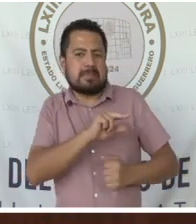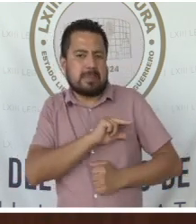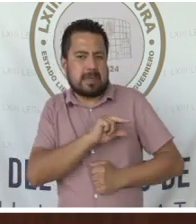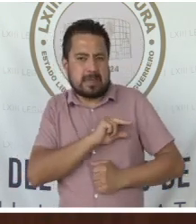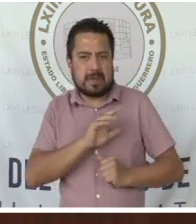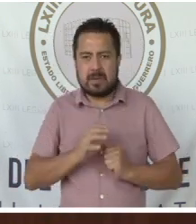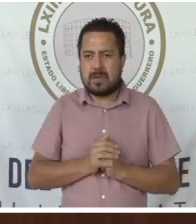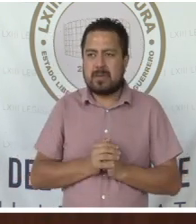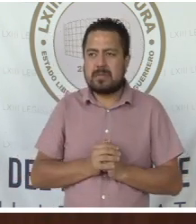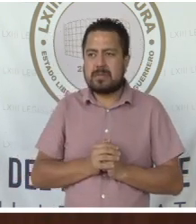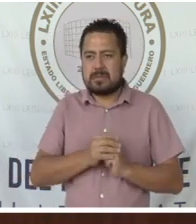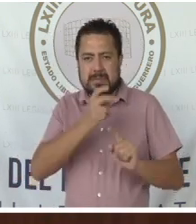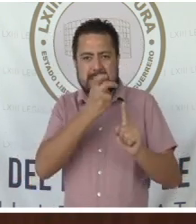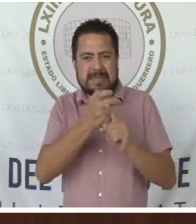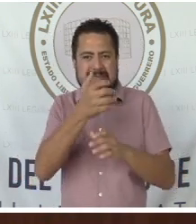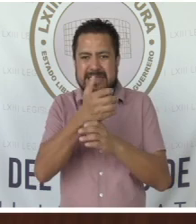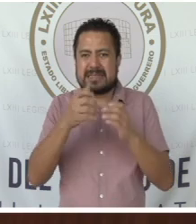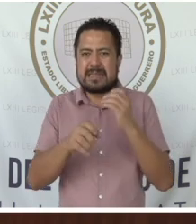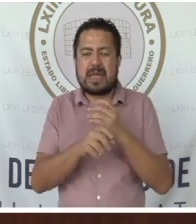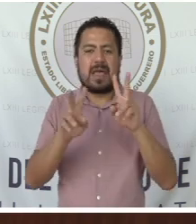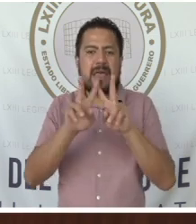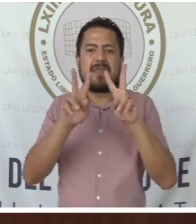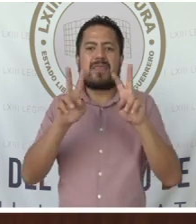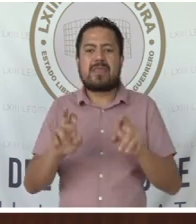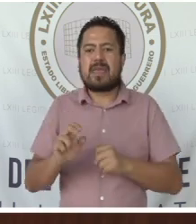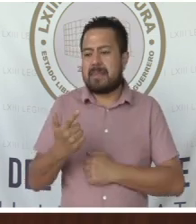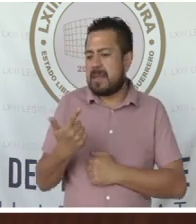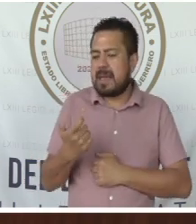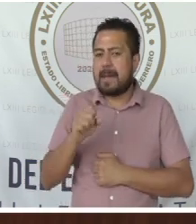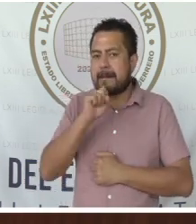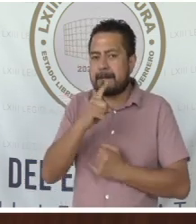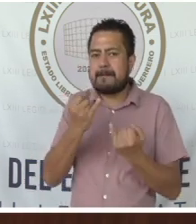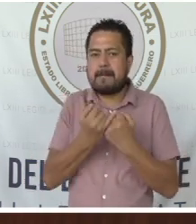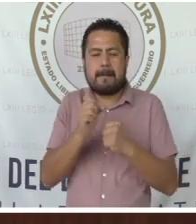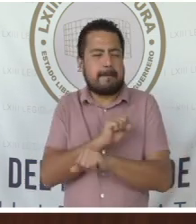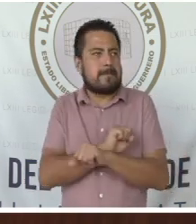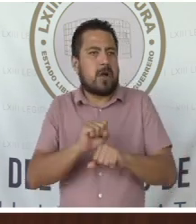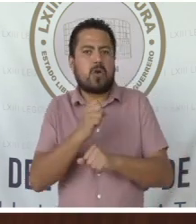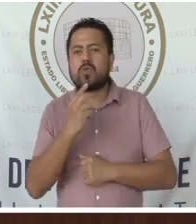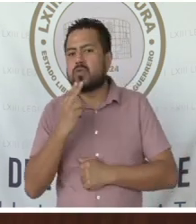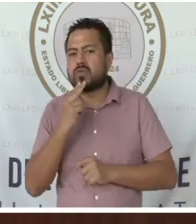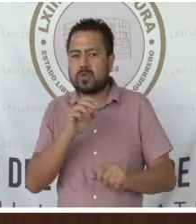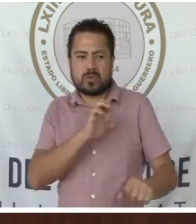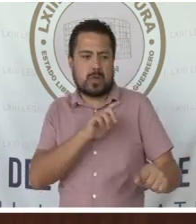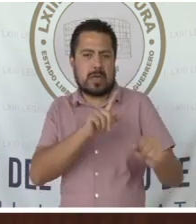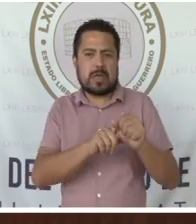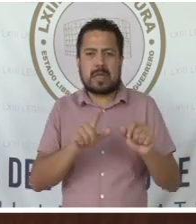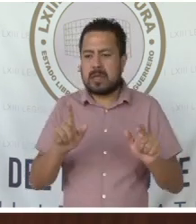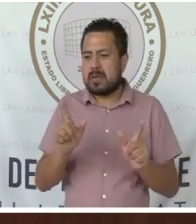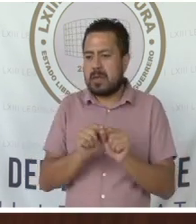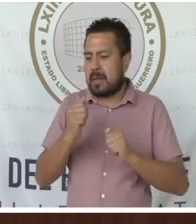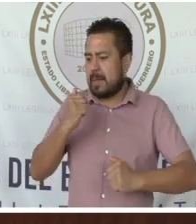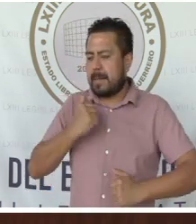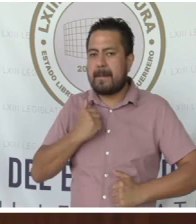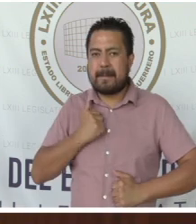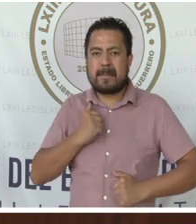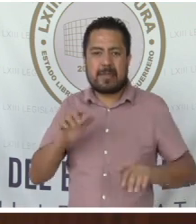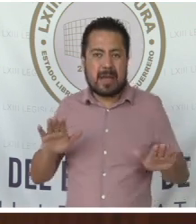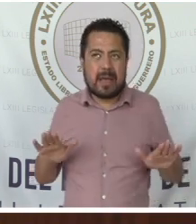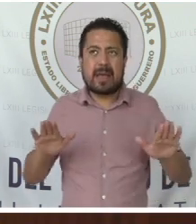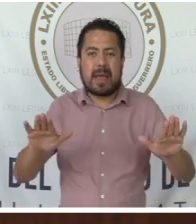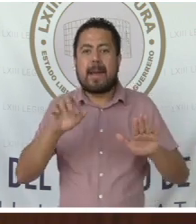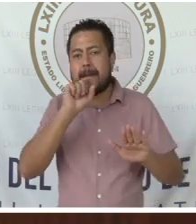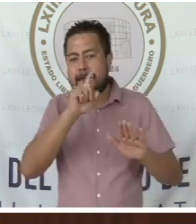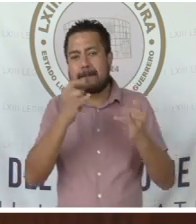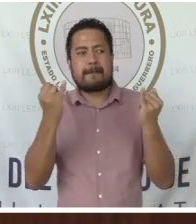particulares, delitos en materia de armas de fuego y explosivos de uso exclusivo del Ejército, la Armada y la Fuerza Aérea, así